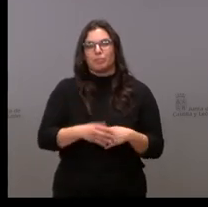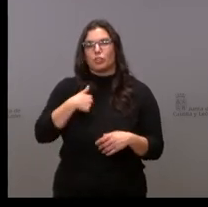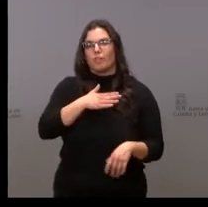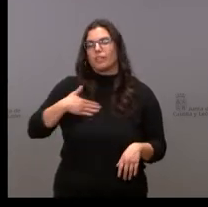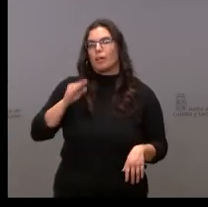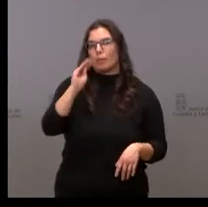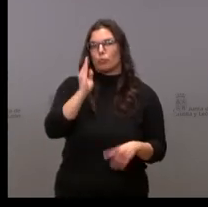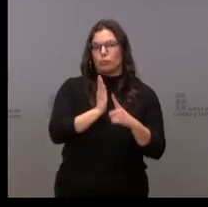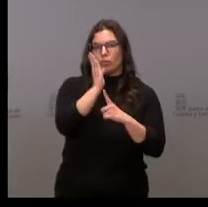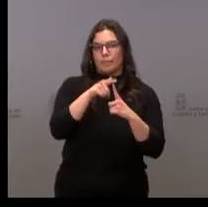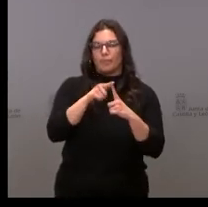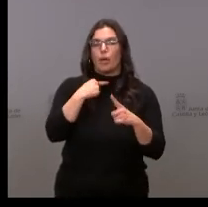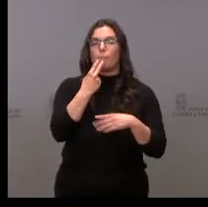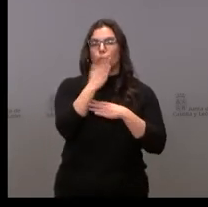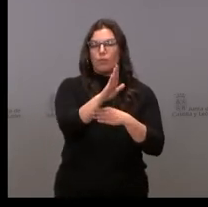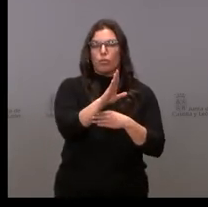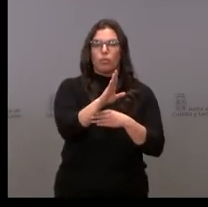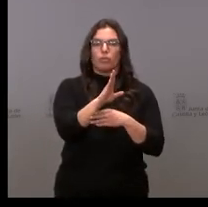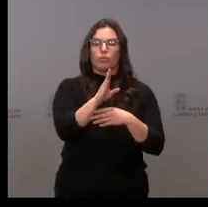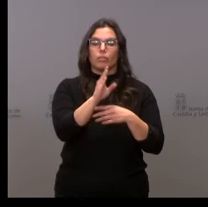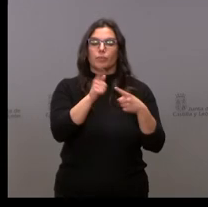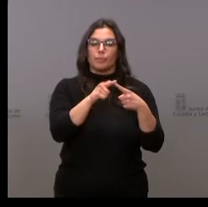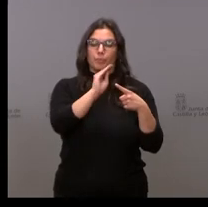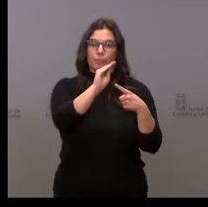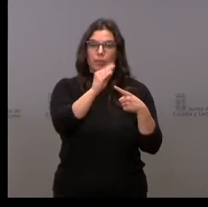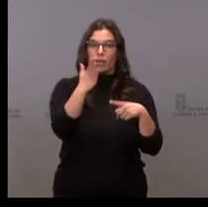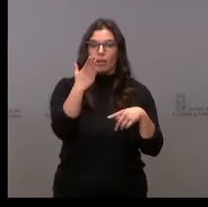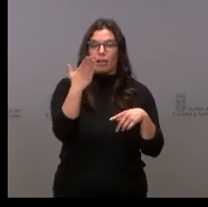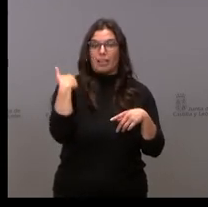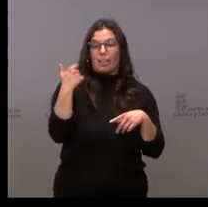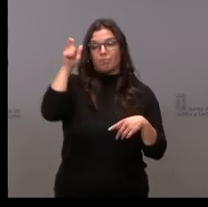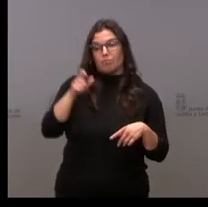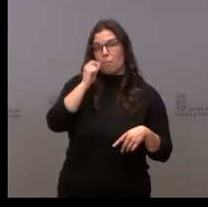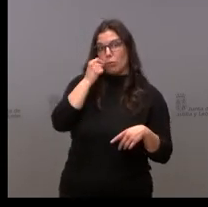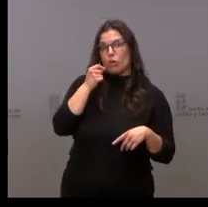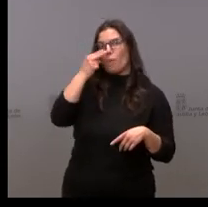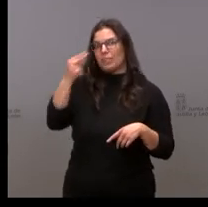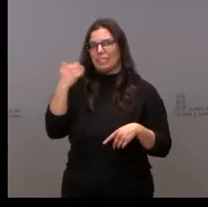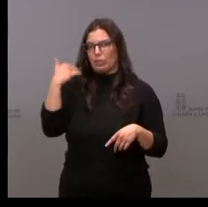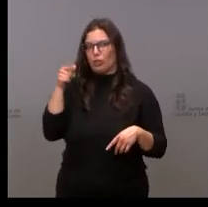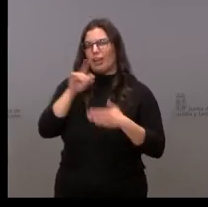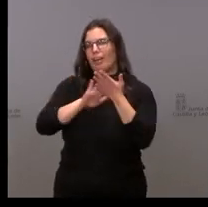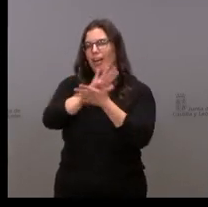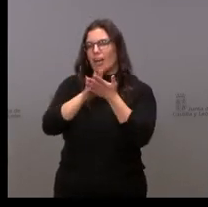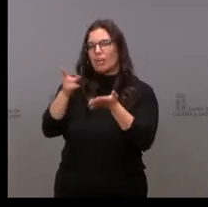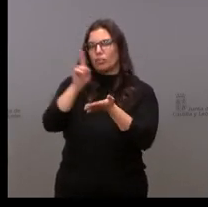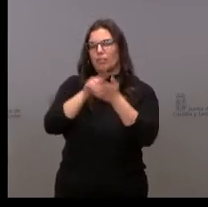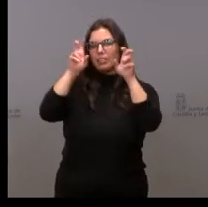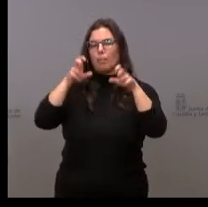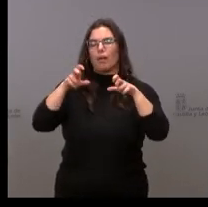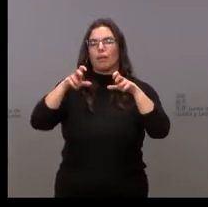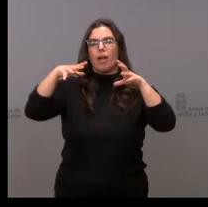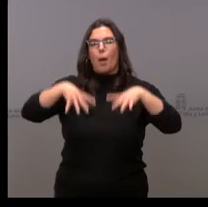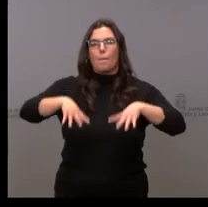por un lado al portavoz de la junta de castilla león ayer mayo con su visita soria volvió a hablar de el palacio de la audiencia de